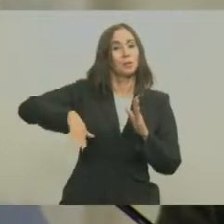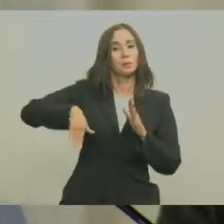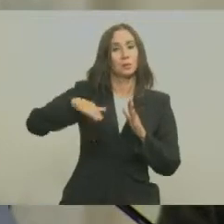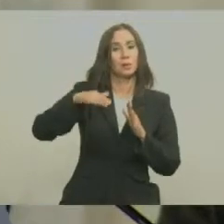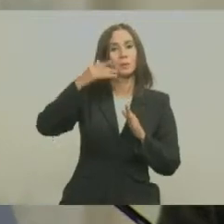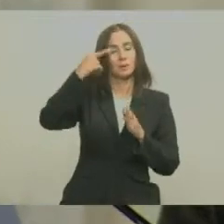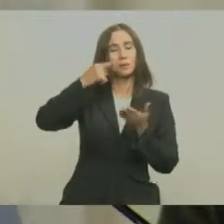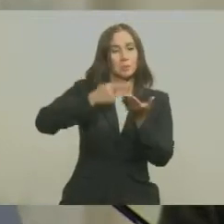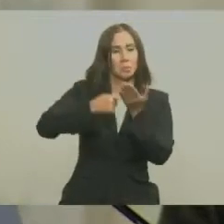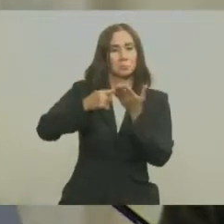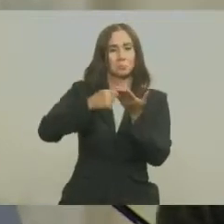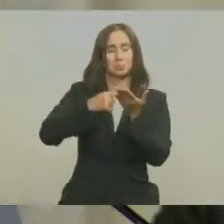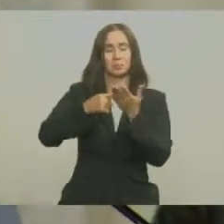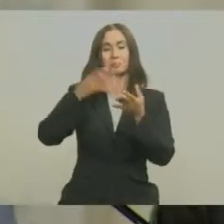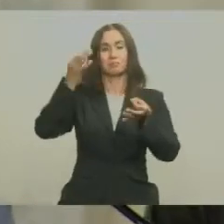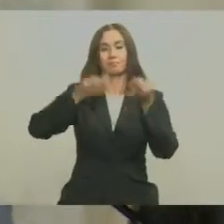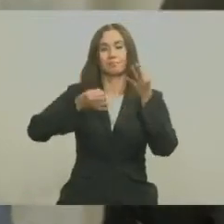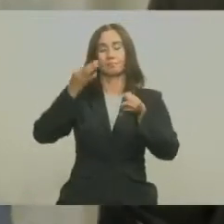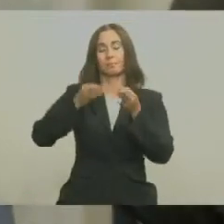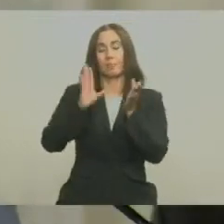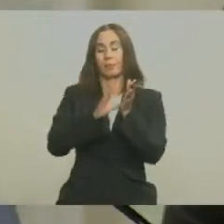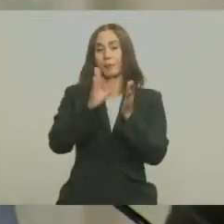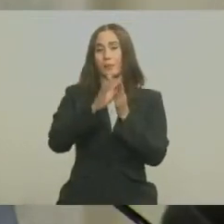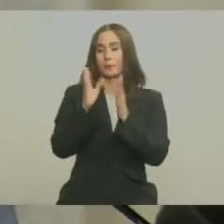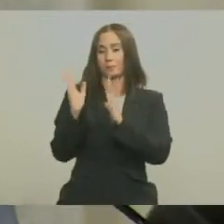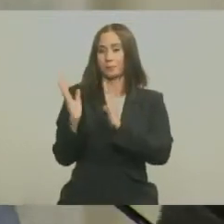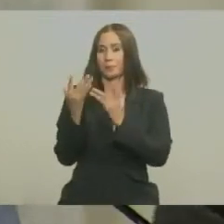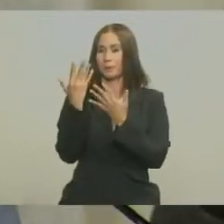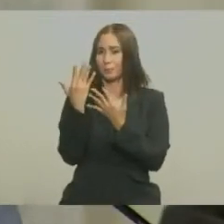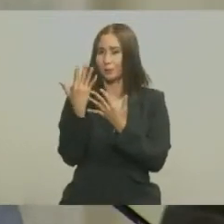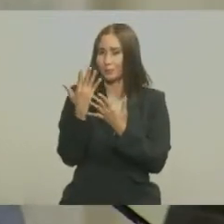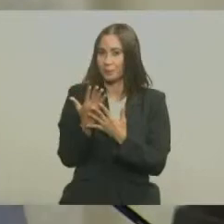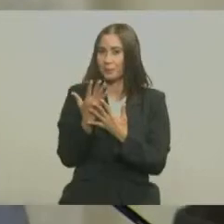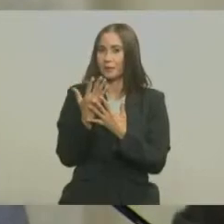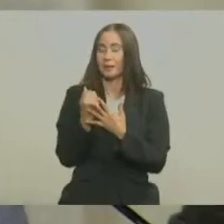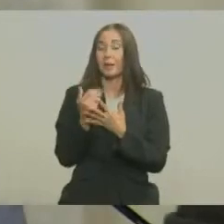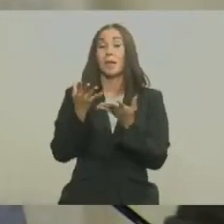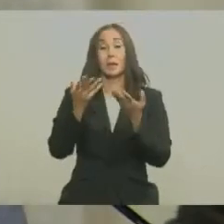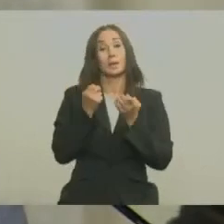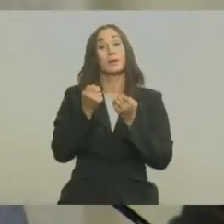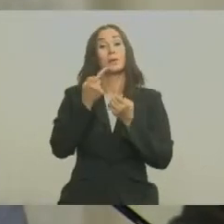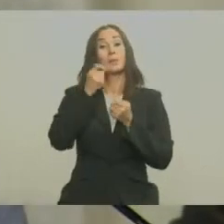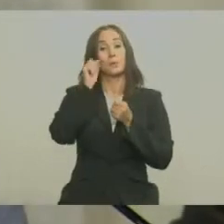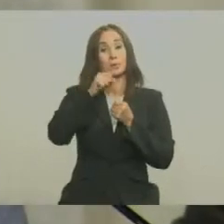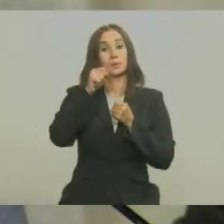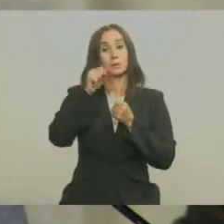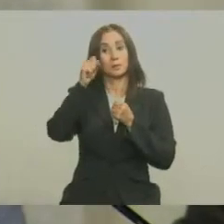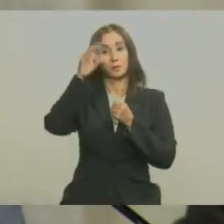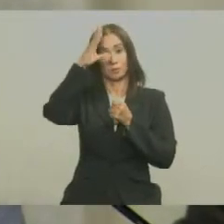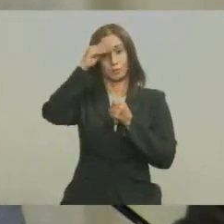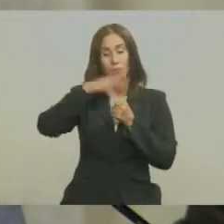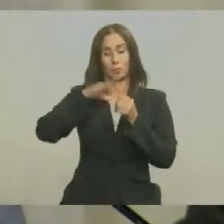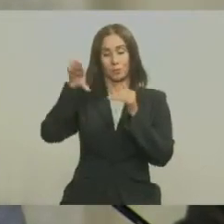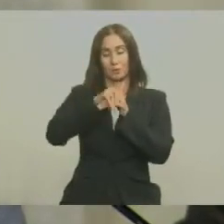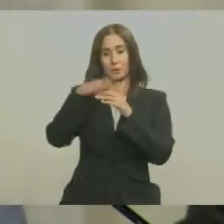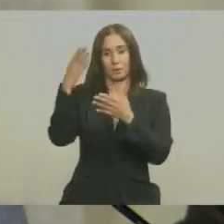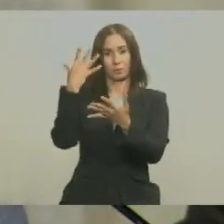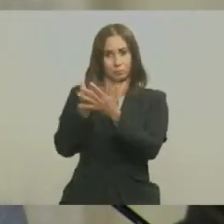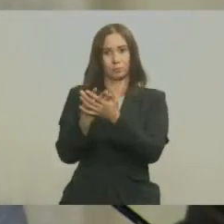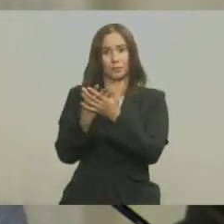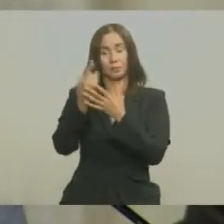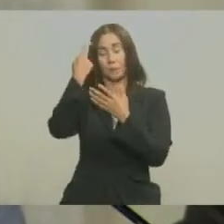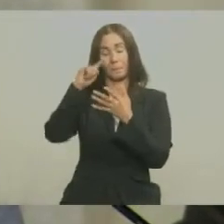esté debatiendo el Código Penal, y eso está en proceso. Somos partidarios de que sea así como lo planteas, que debe ser de orden